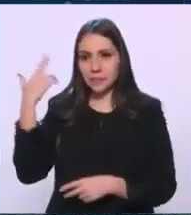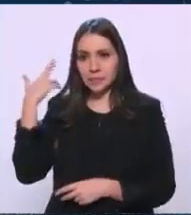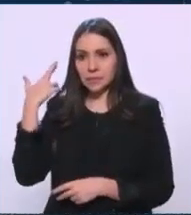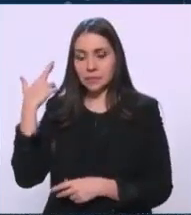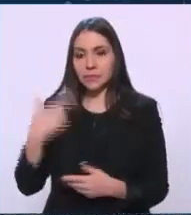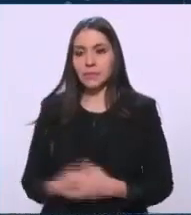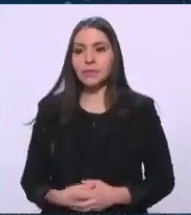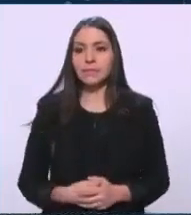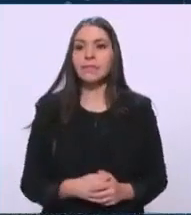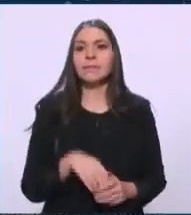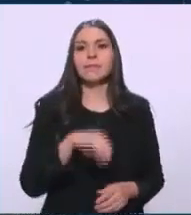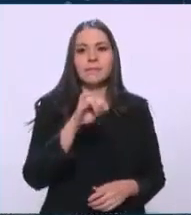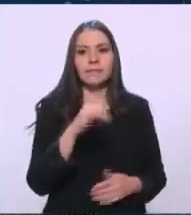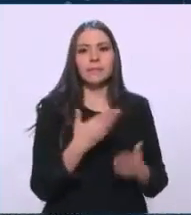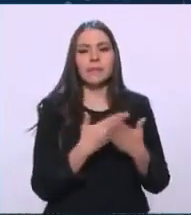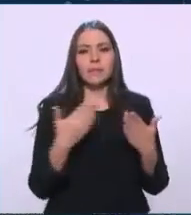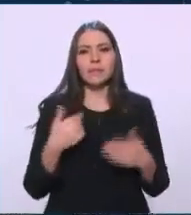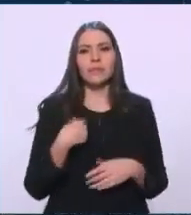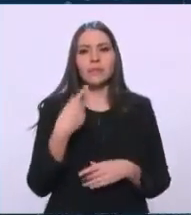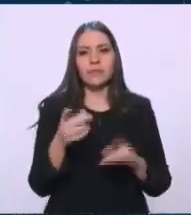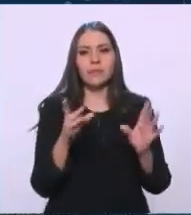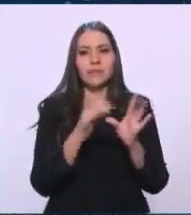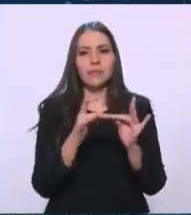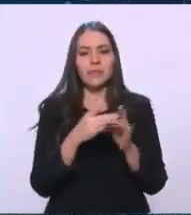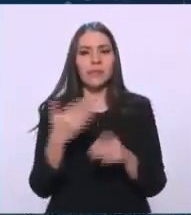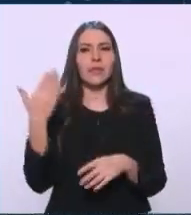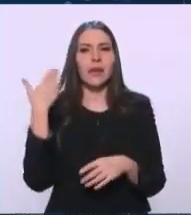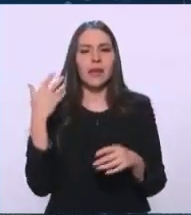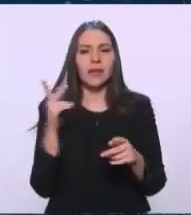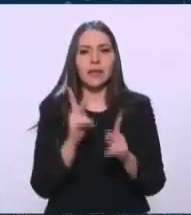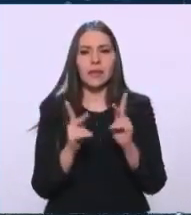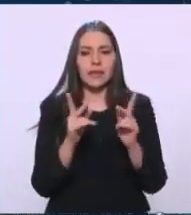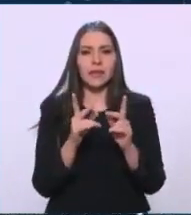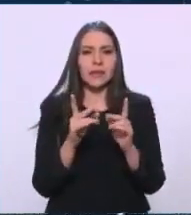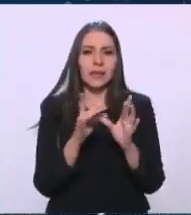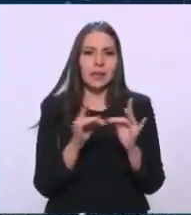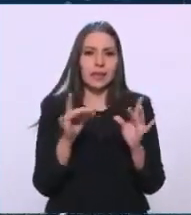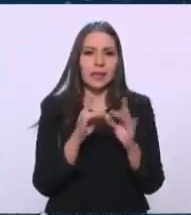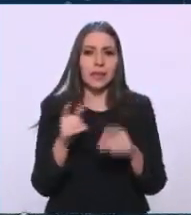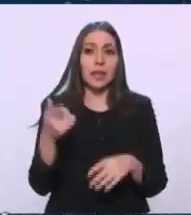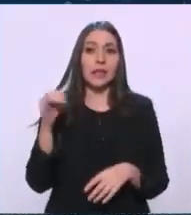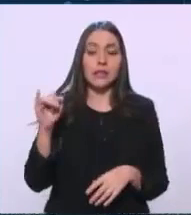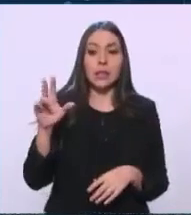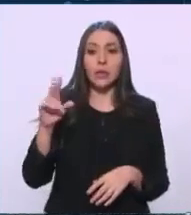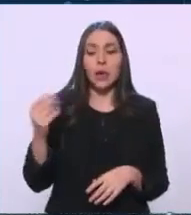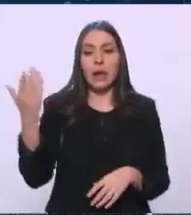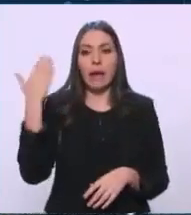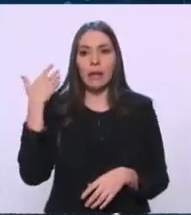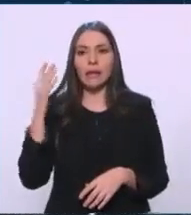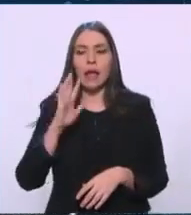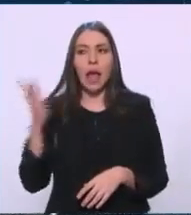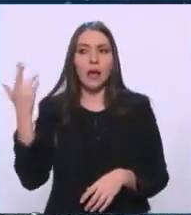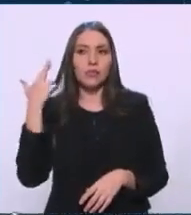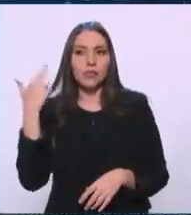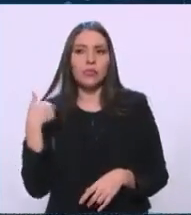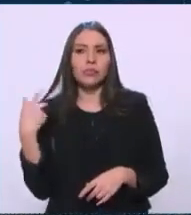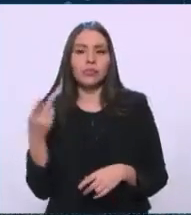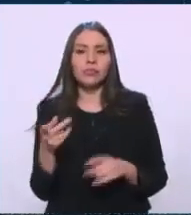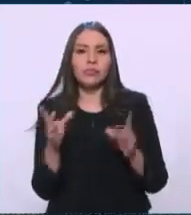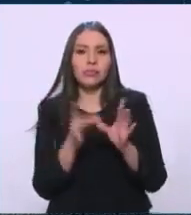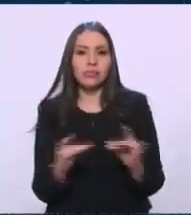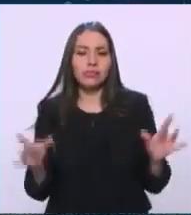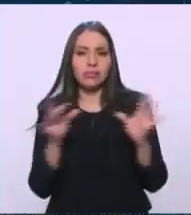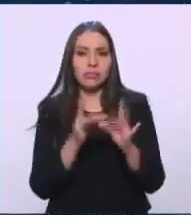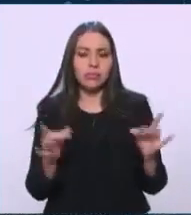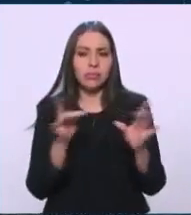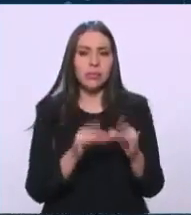te pongo un poco al tanto de lo que veníamos platicando. No sé si has estado escuchándonos. Estábamos hablando un poco de